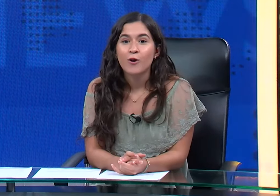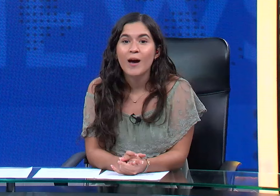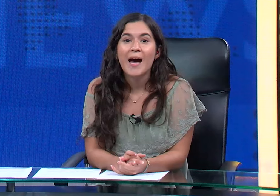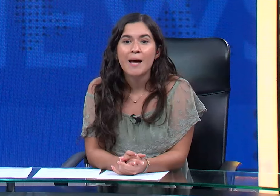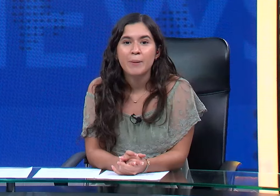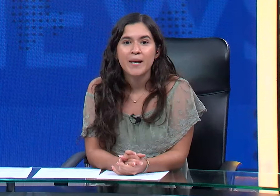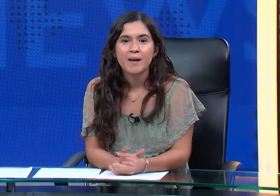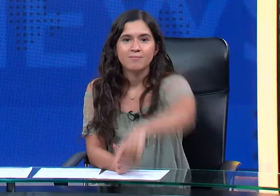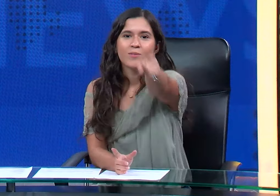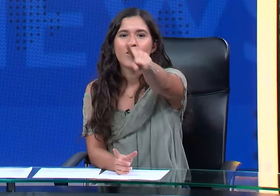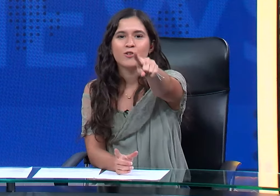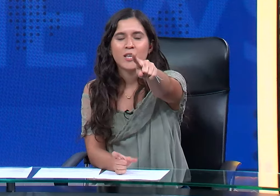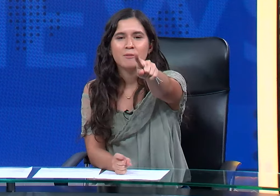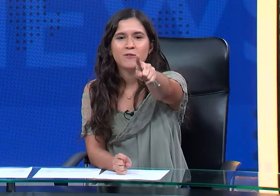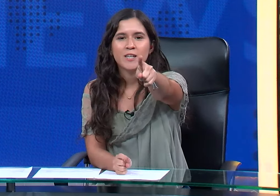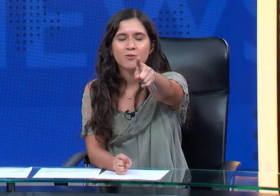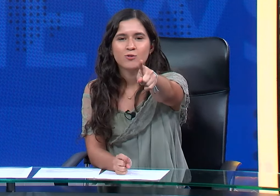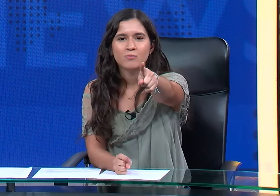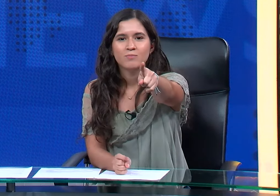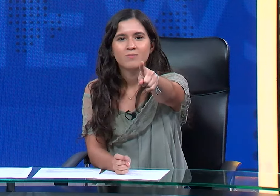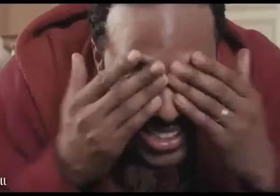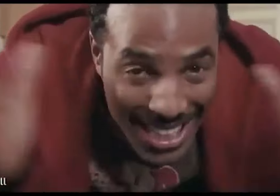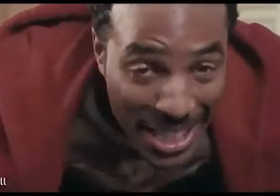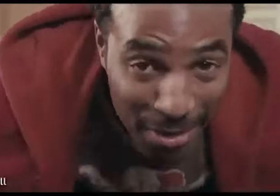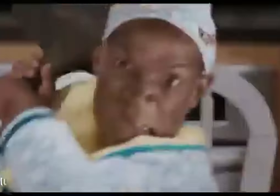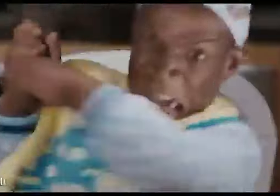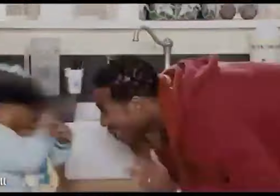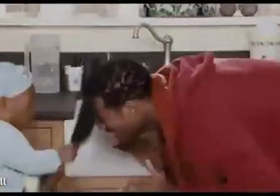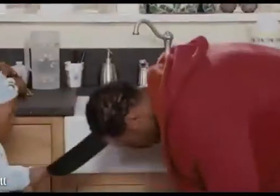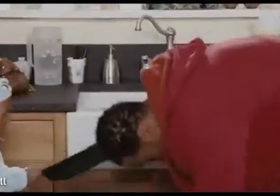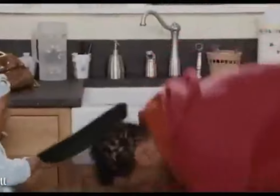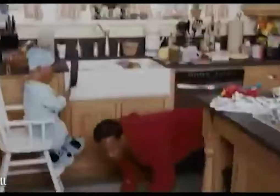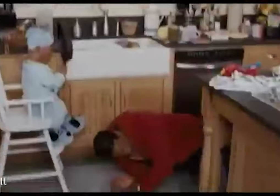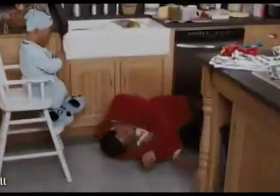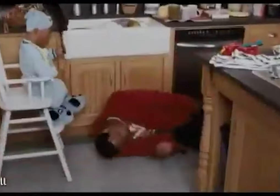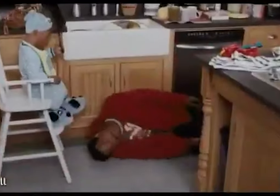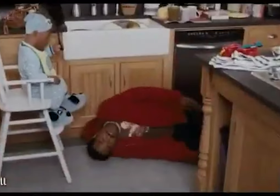salados que fueron a la pelea. Los tenemos fichados. ¡Y ya te vi!